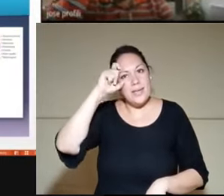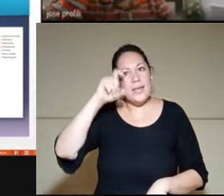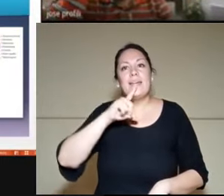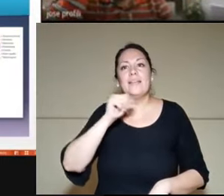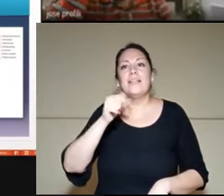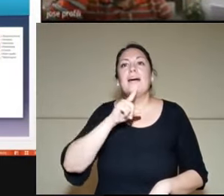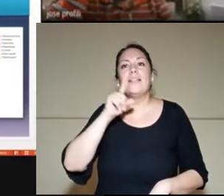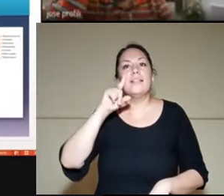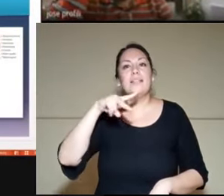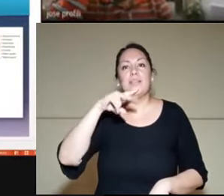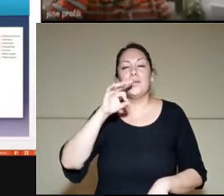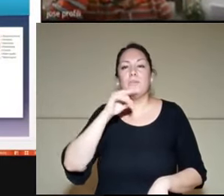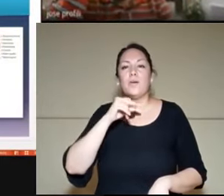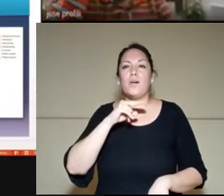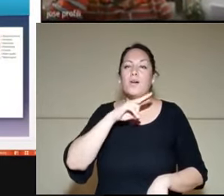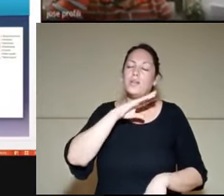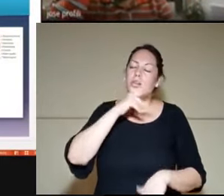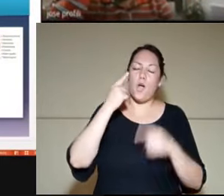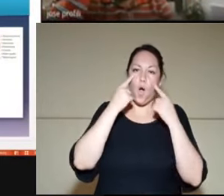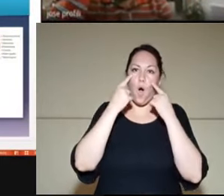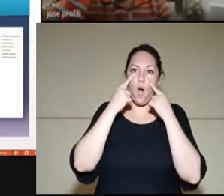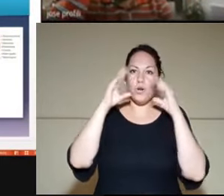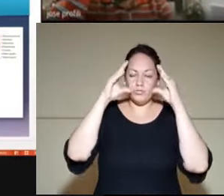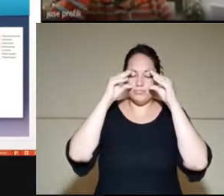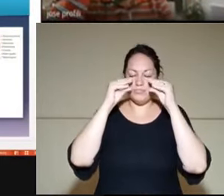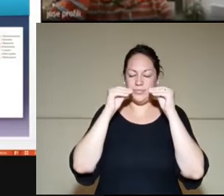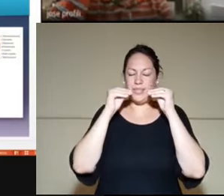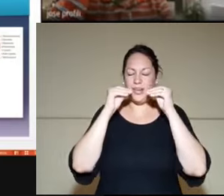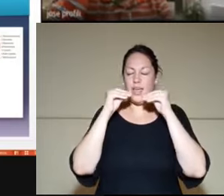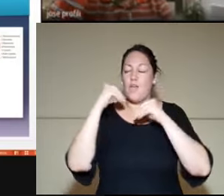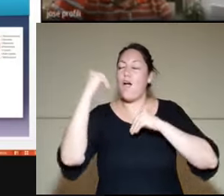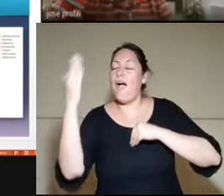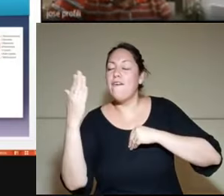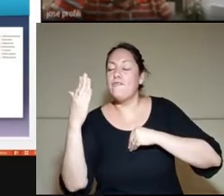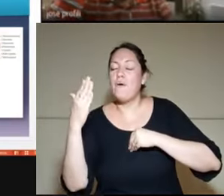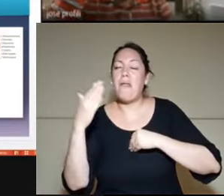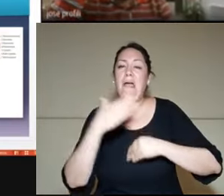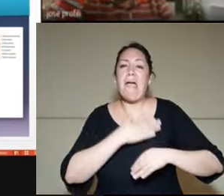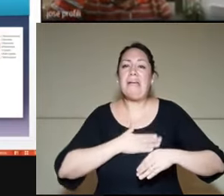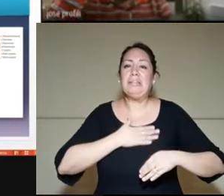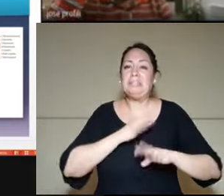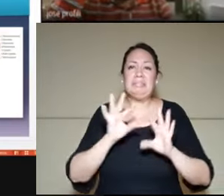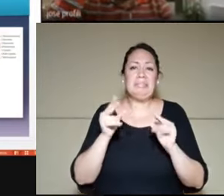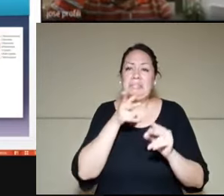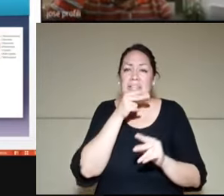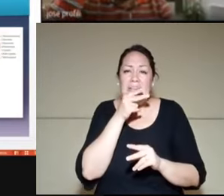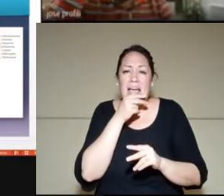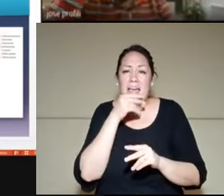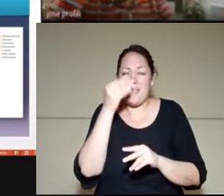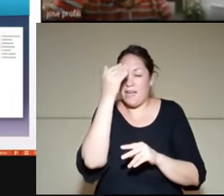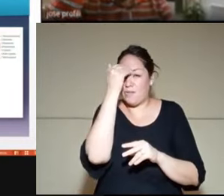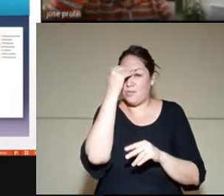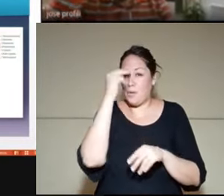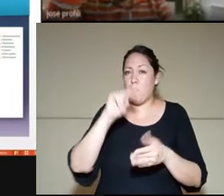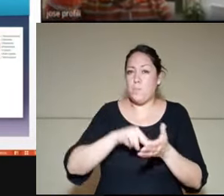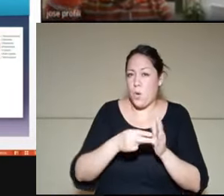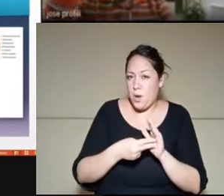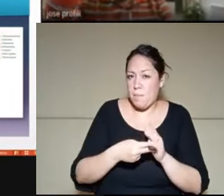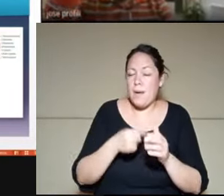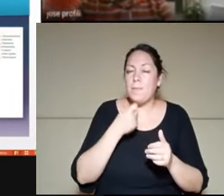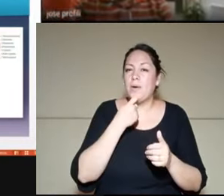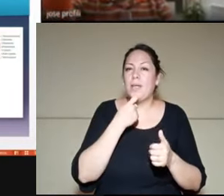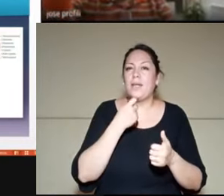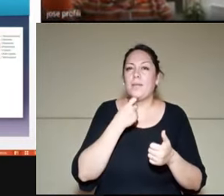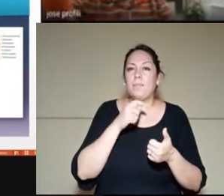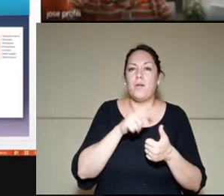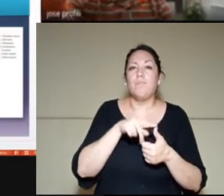los ojos cerrados, sin moverse, y no se entera lo que pasa afuera, porque su lesión está en la corteza cerebral. ¿Va a